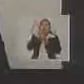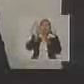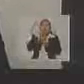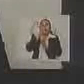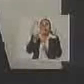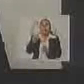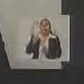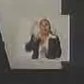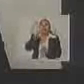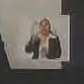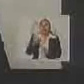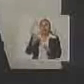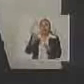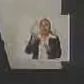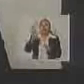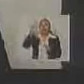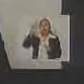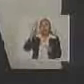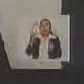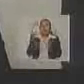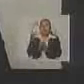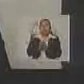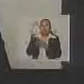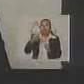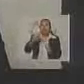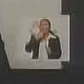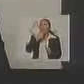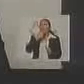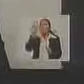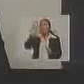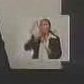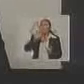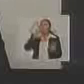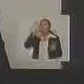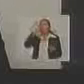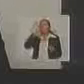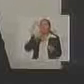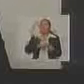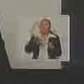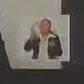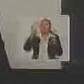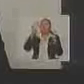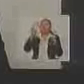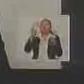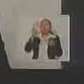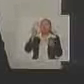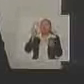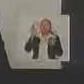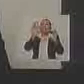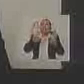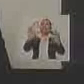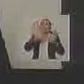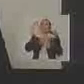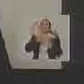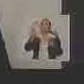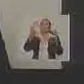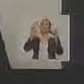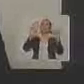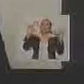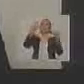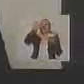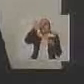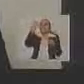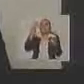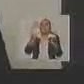dijeron, nos robaron las computadoras. Eso, vecinas, vecinas, es cinismo. Eso es corrupción. Los